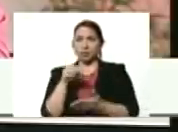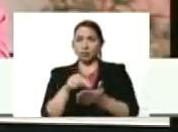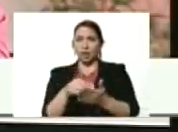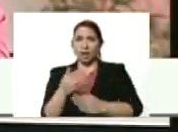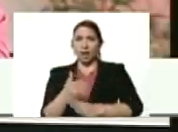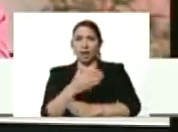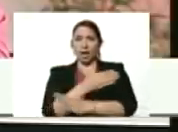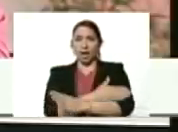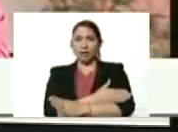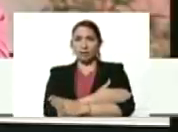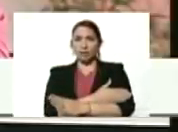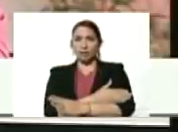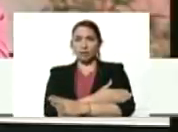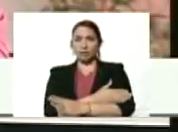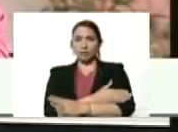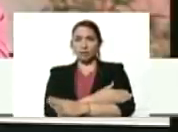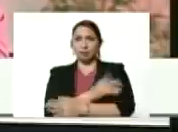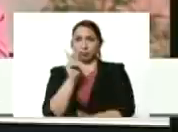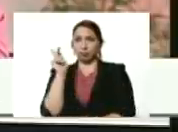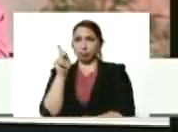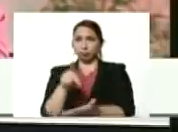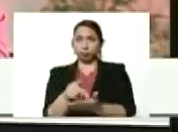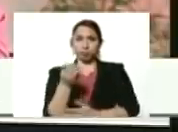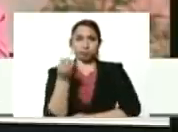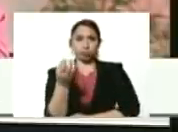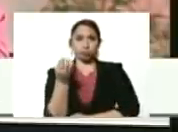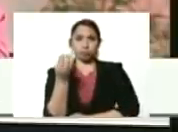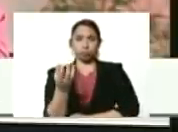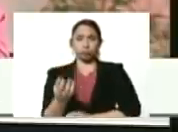ir a las sesiones.